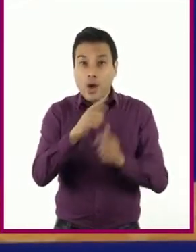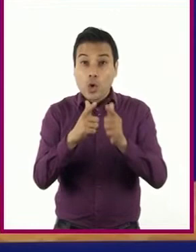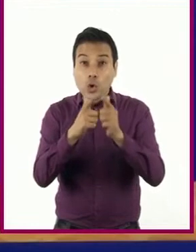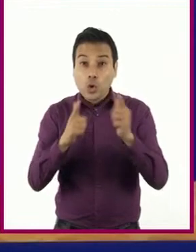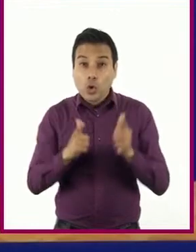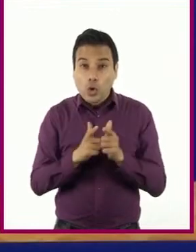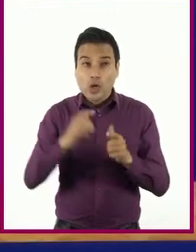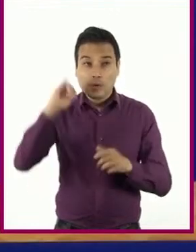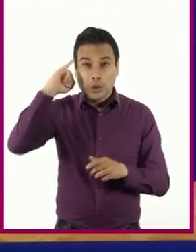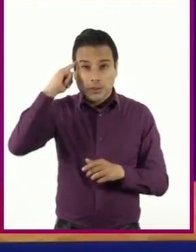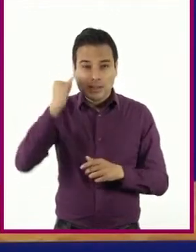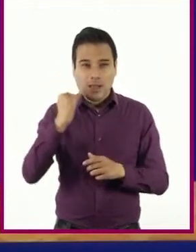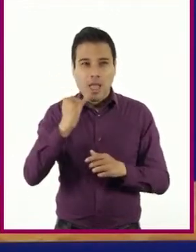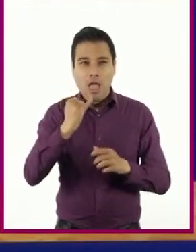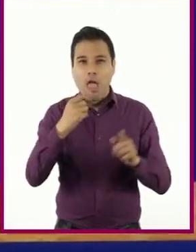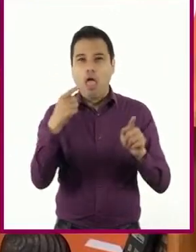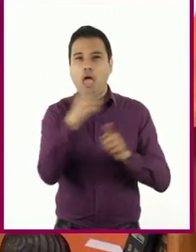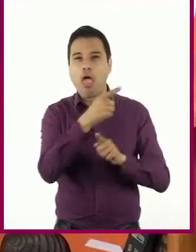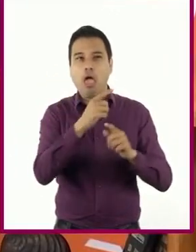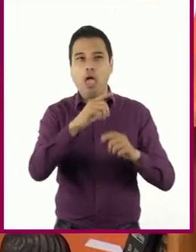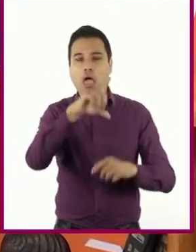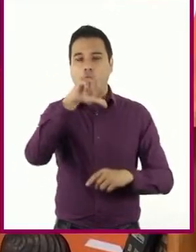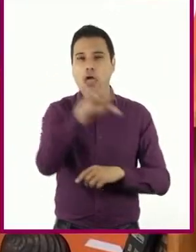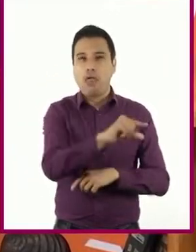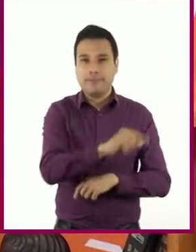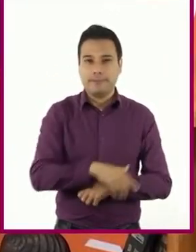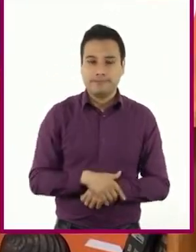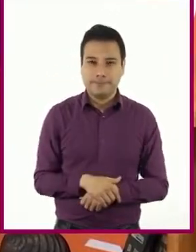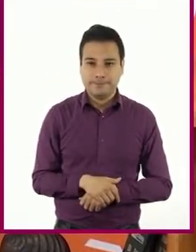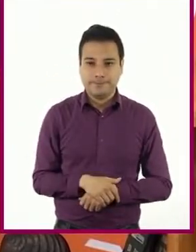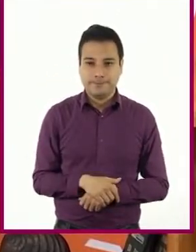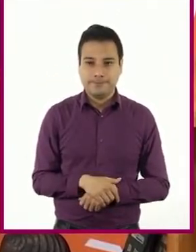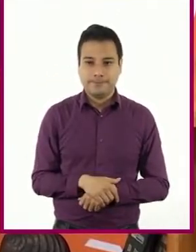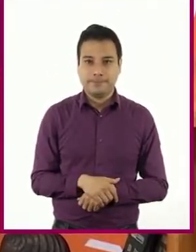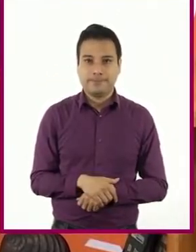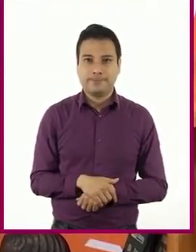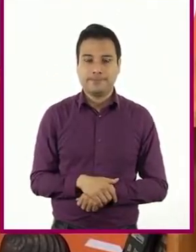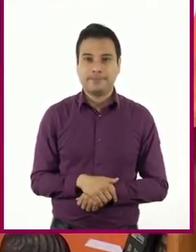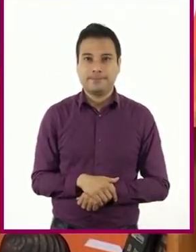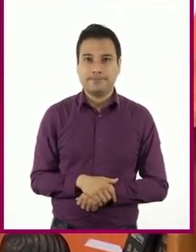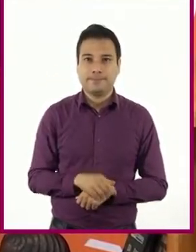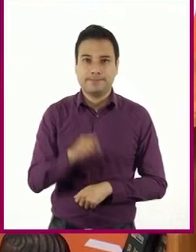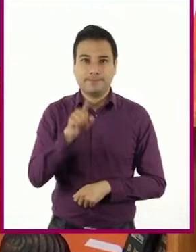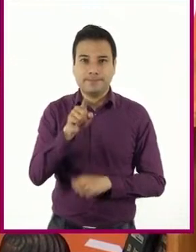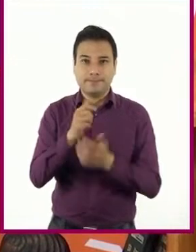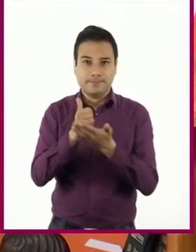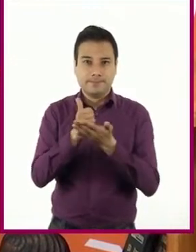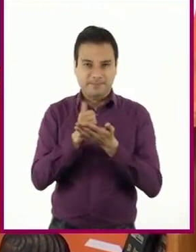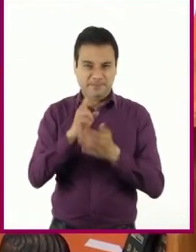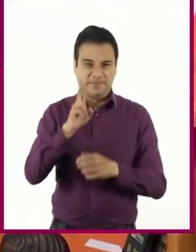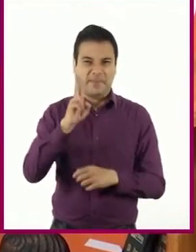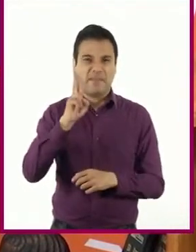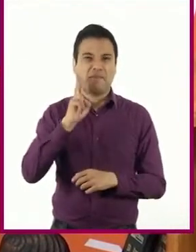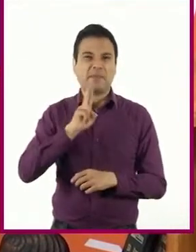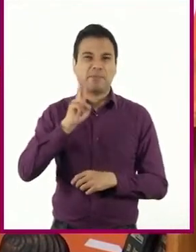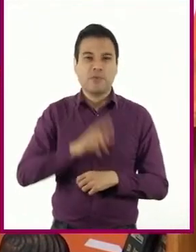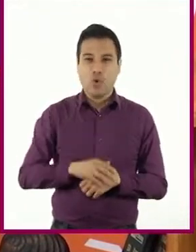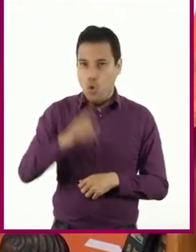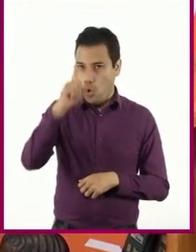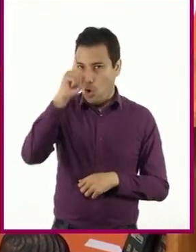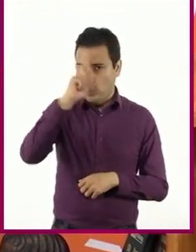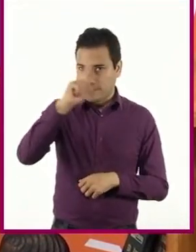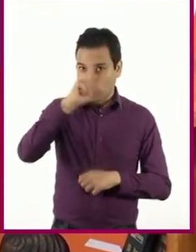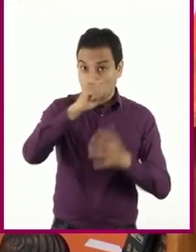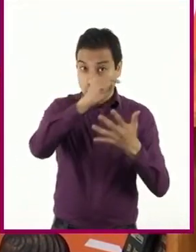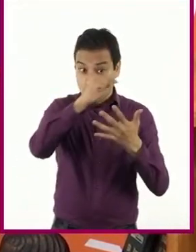la inferioridad de ciertos grupos. Enrique, ¿qué te parece si nos ayudas a enumerar algunas recomendaciones para evitar la